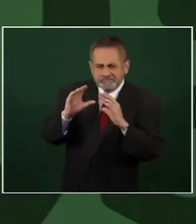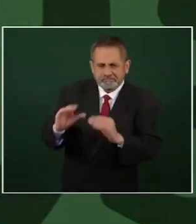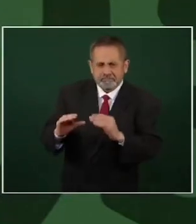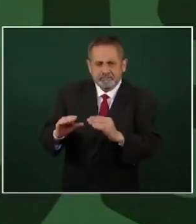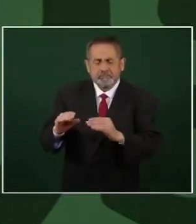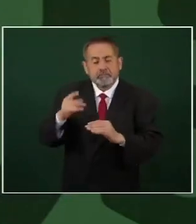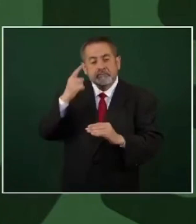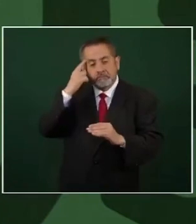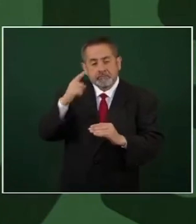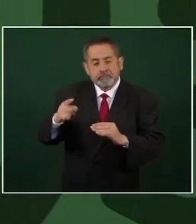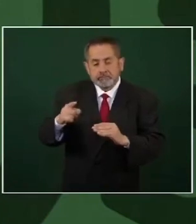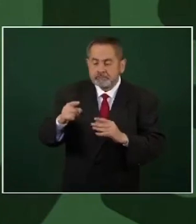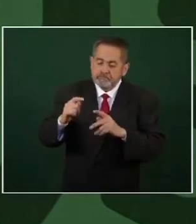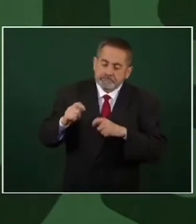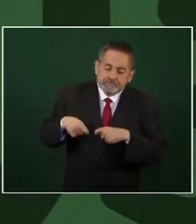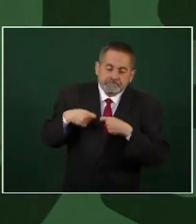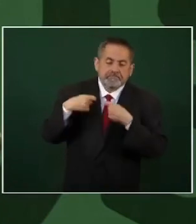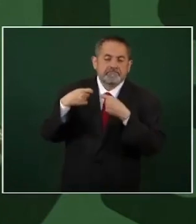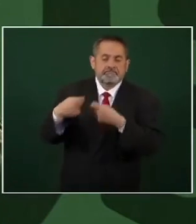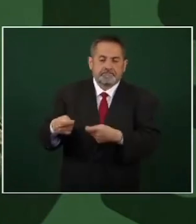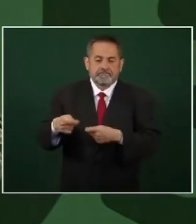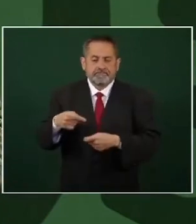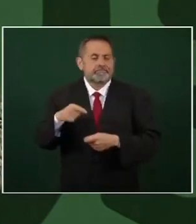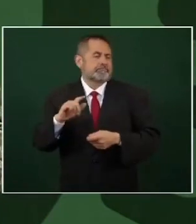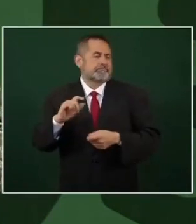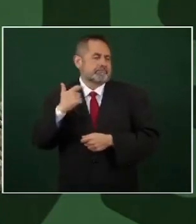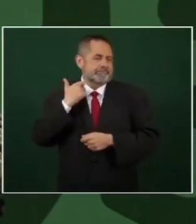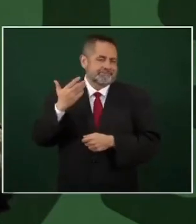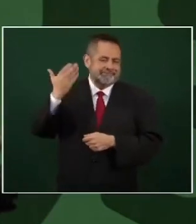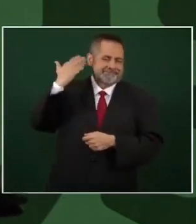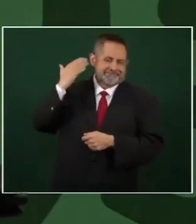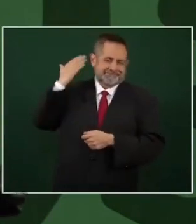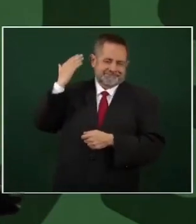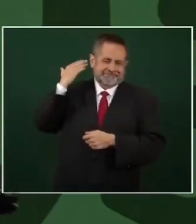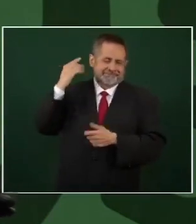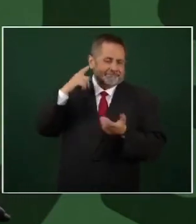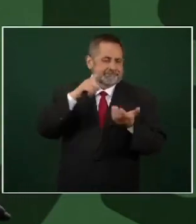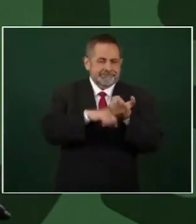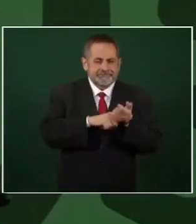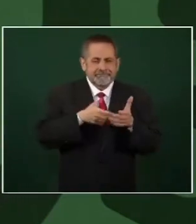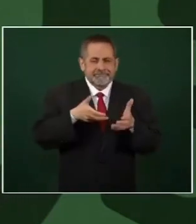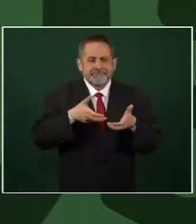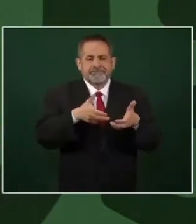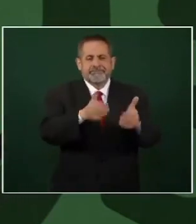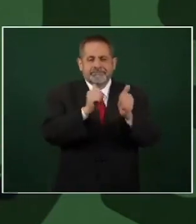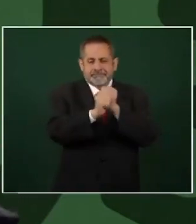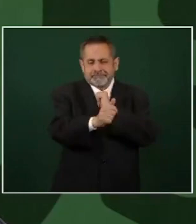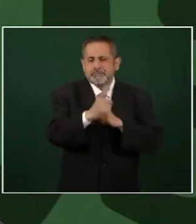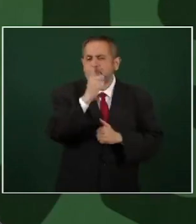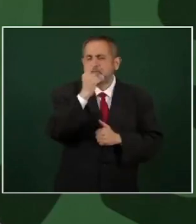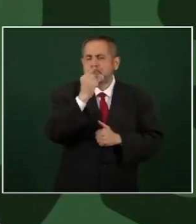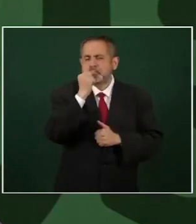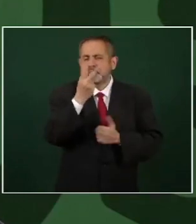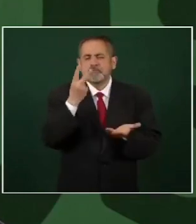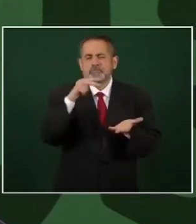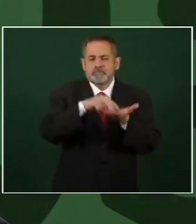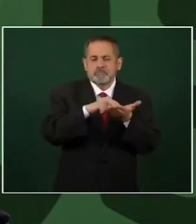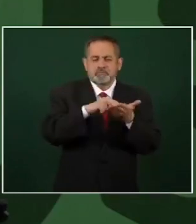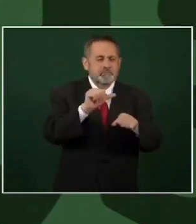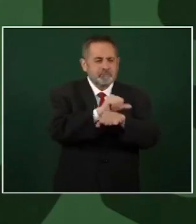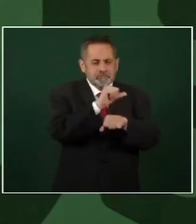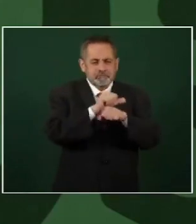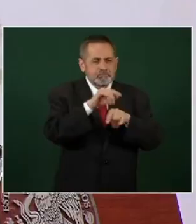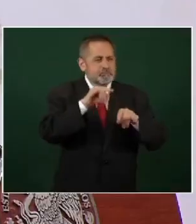hacer el relevo de toda la fuerza que se tenía en las carreteras, todo lo que se tenía desplegado en